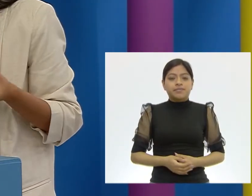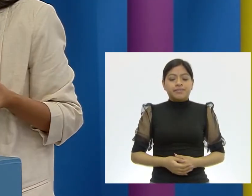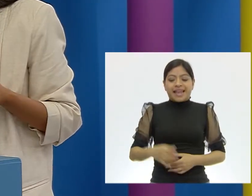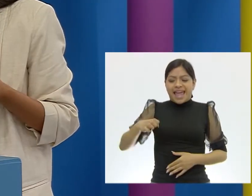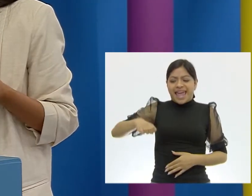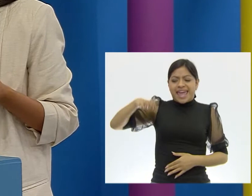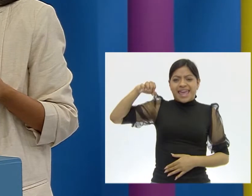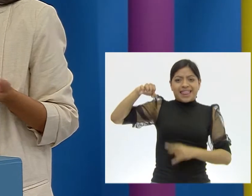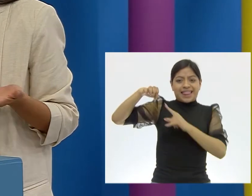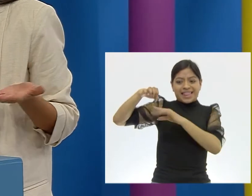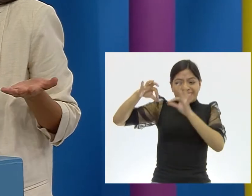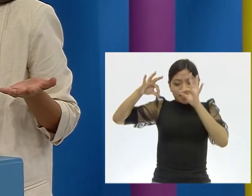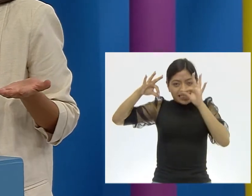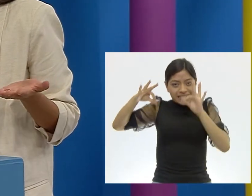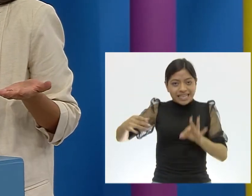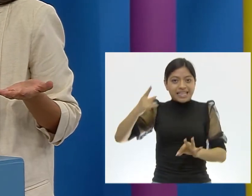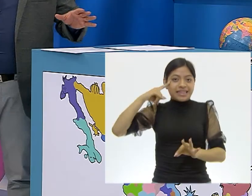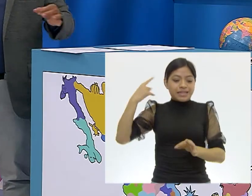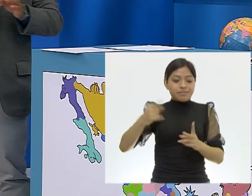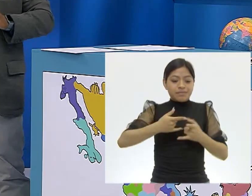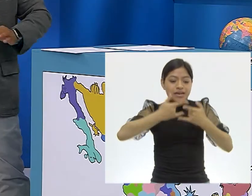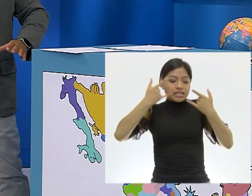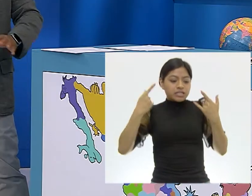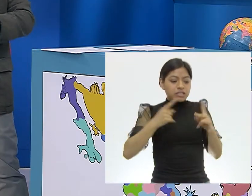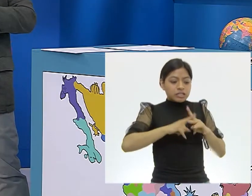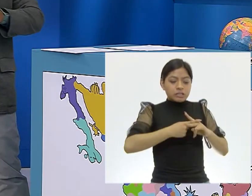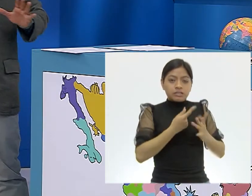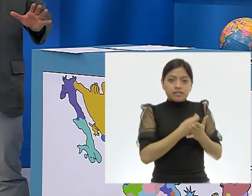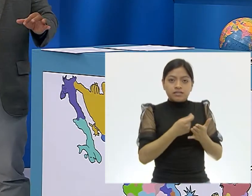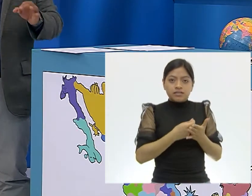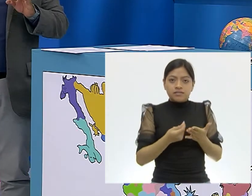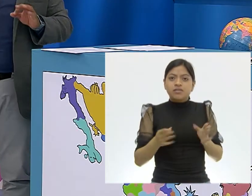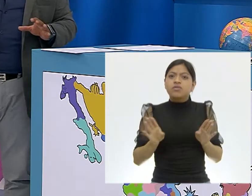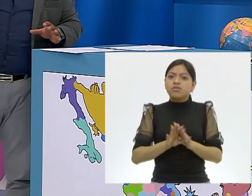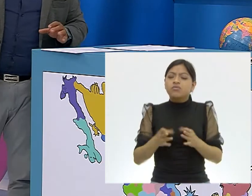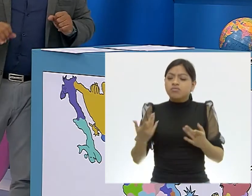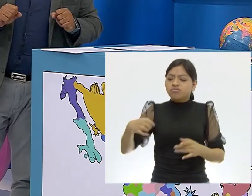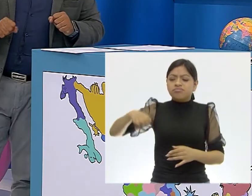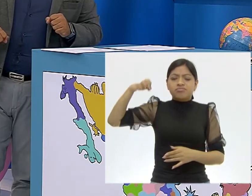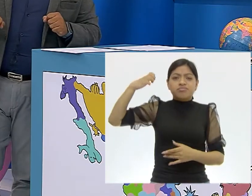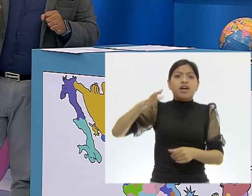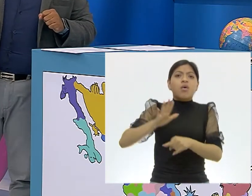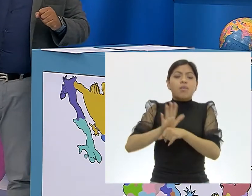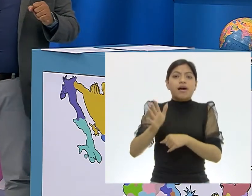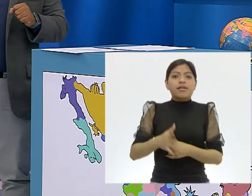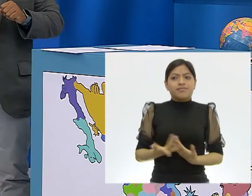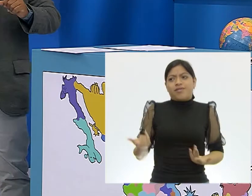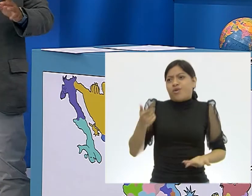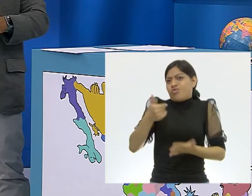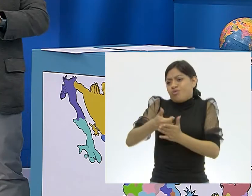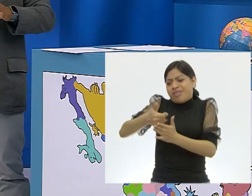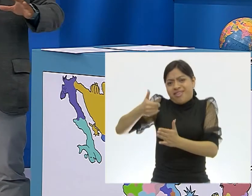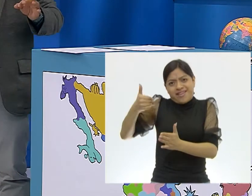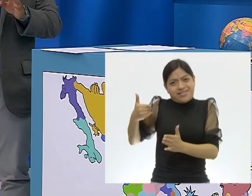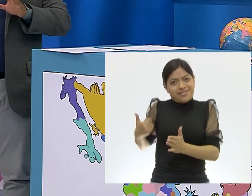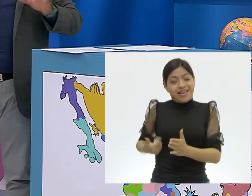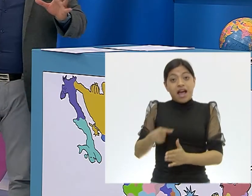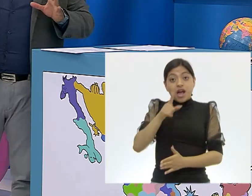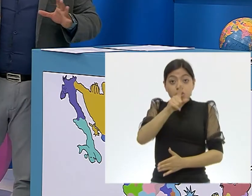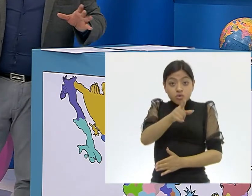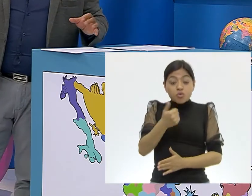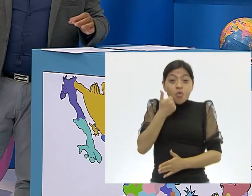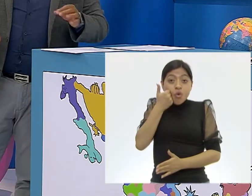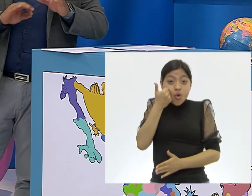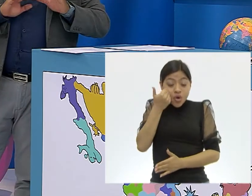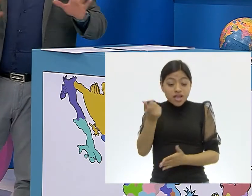ideal para iniciar a escribir dramas? Bueno, yo te sugiero que entre más pronto, mejor. desde que tú empiezas a tener tu primera experiencia